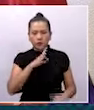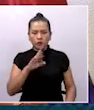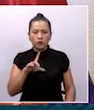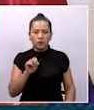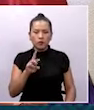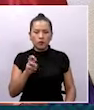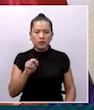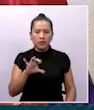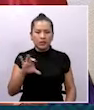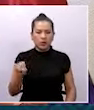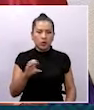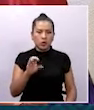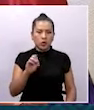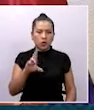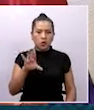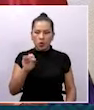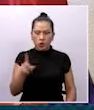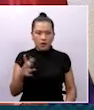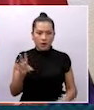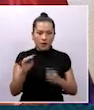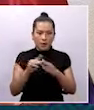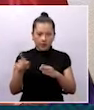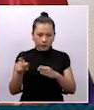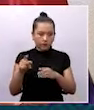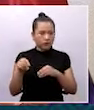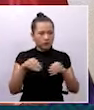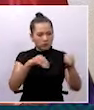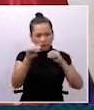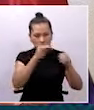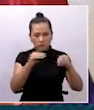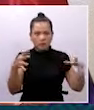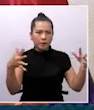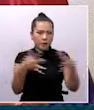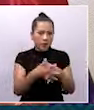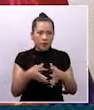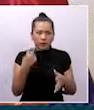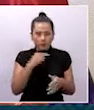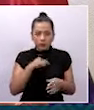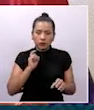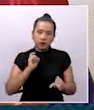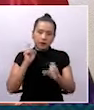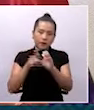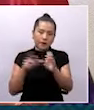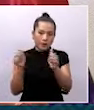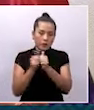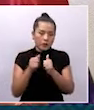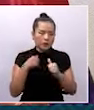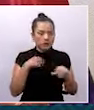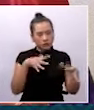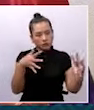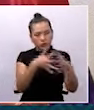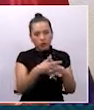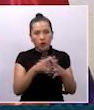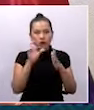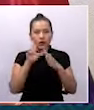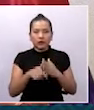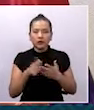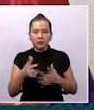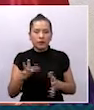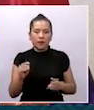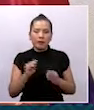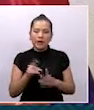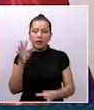Orco bloqueaba y nosotros como afiliados bloqueamos juntamente a nuestro ejecutivo, este fue